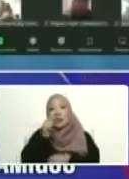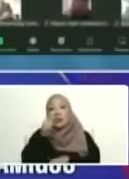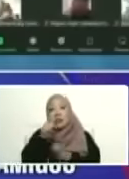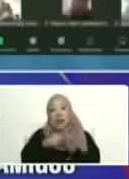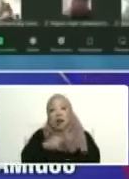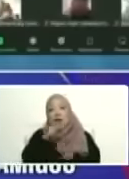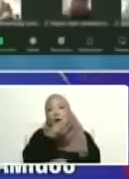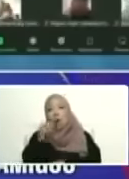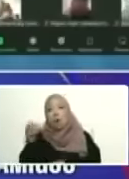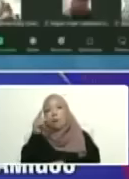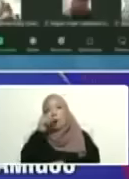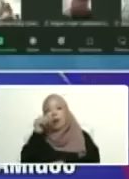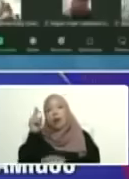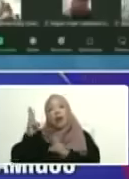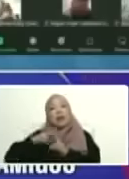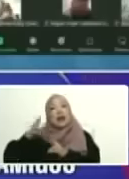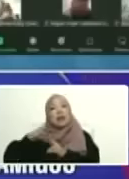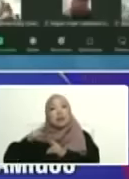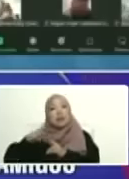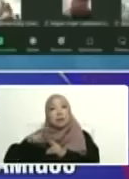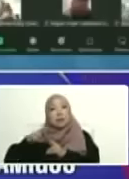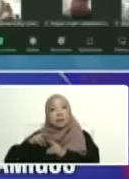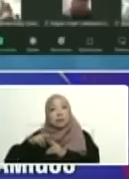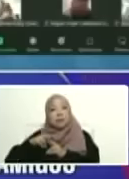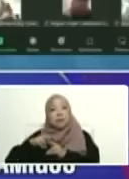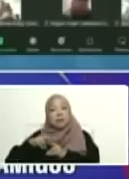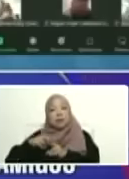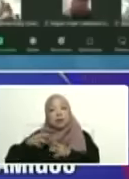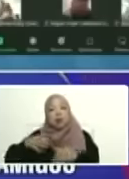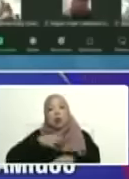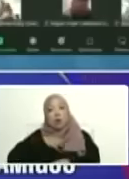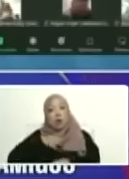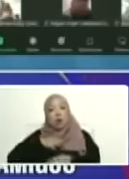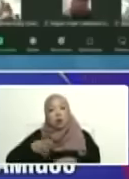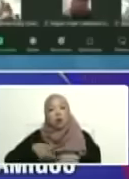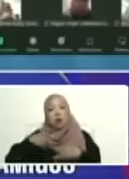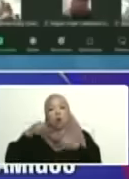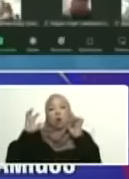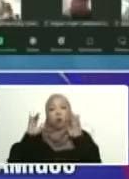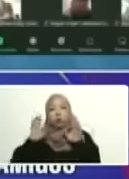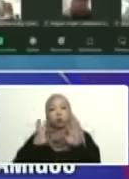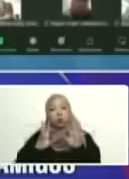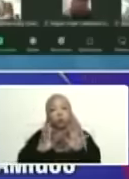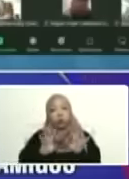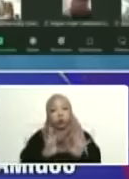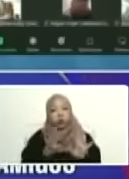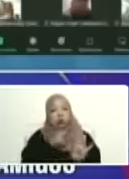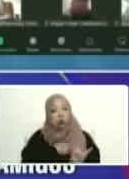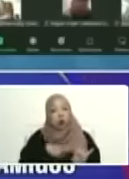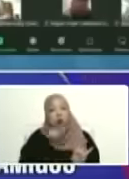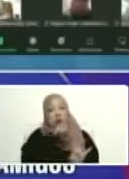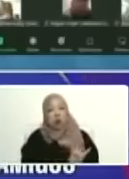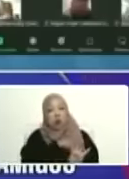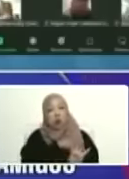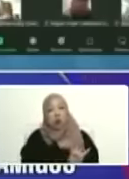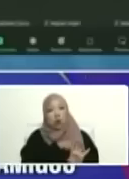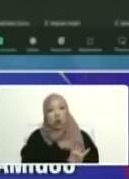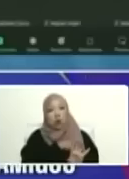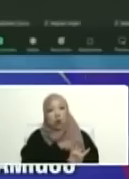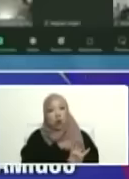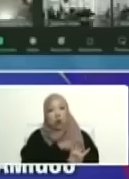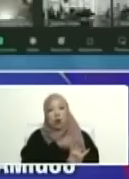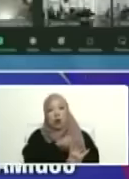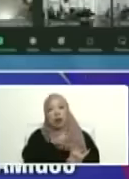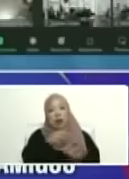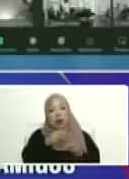del Táchira cruzó y derrotó los restos del ejército de la República de la oligarquía